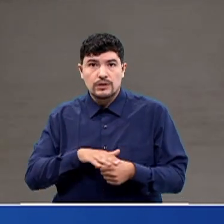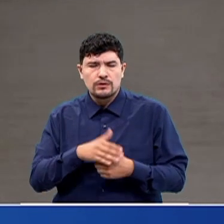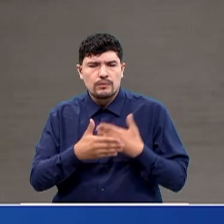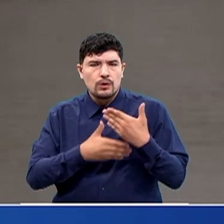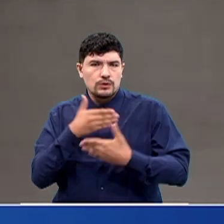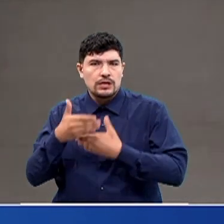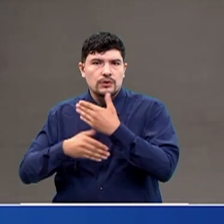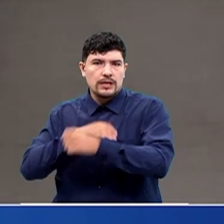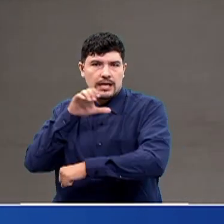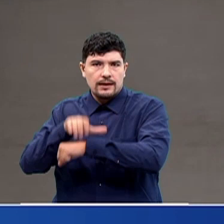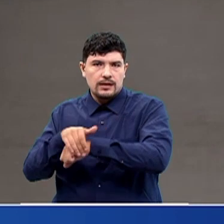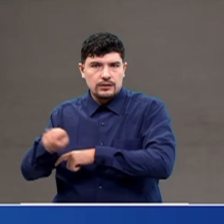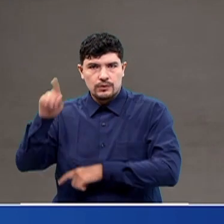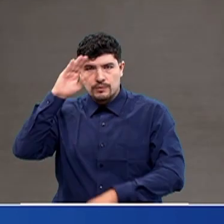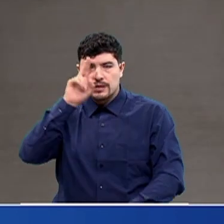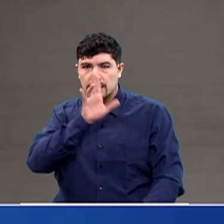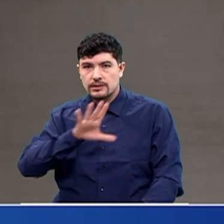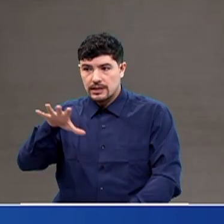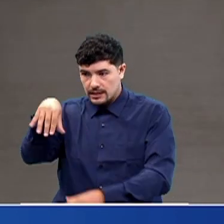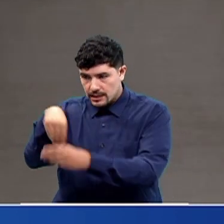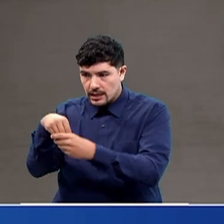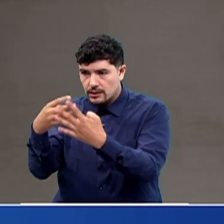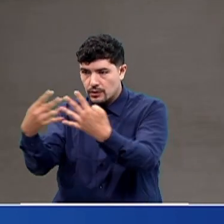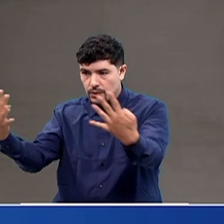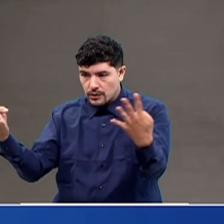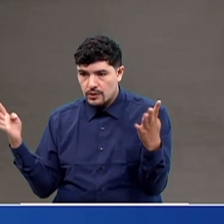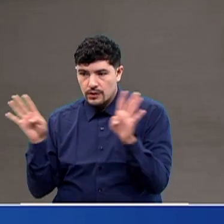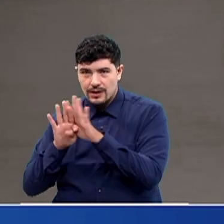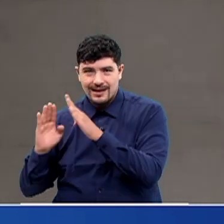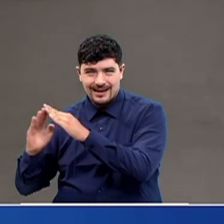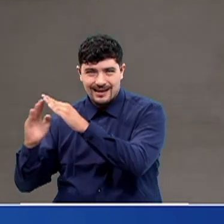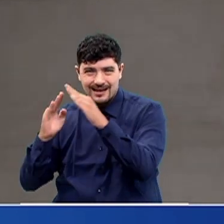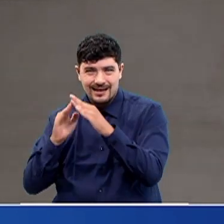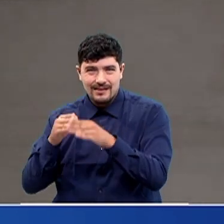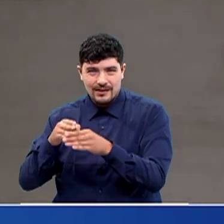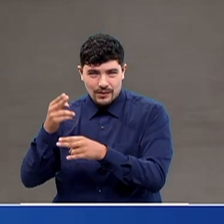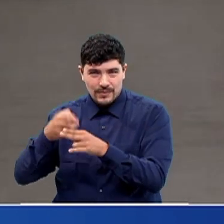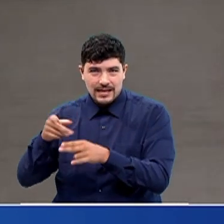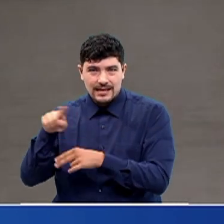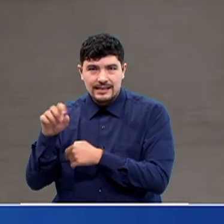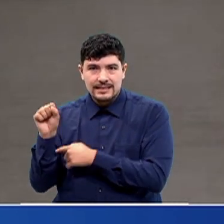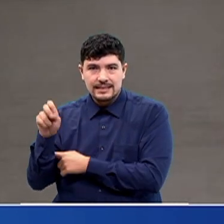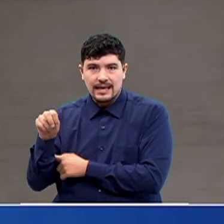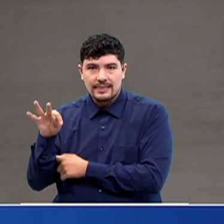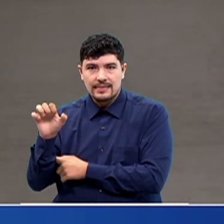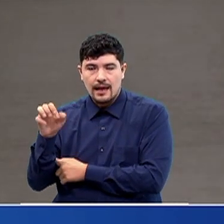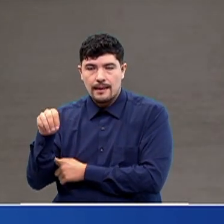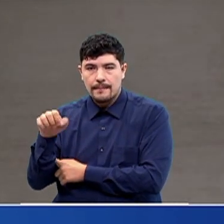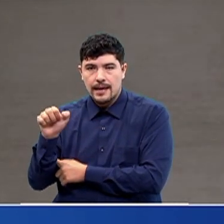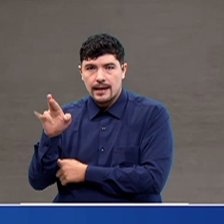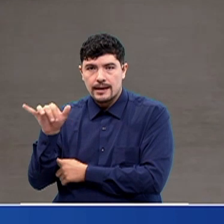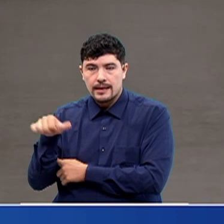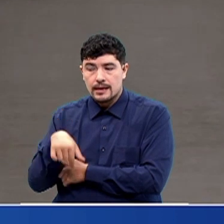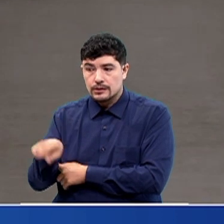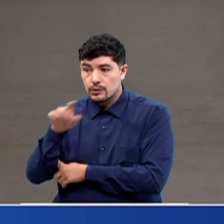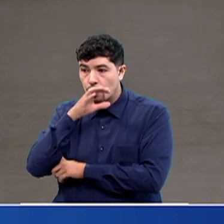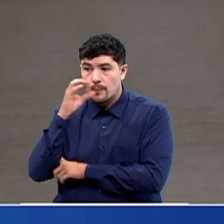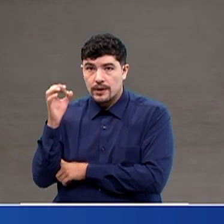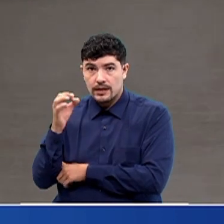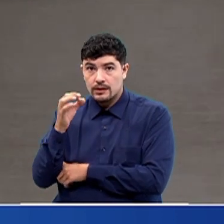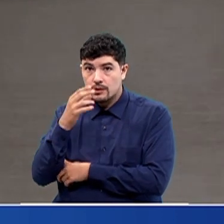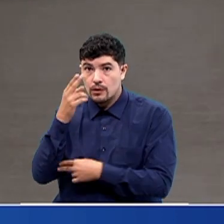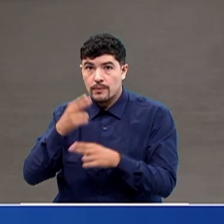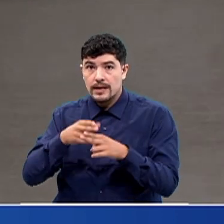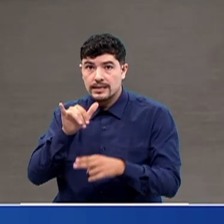en un procedimiento policial en el conjunto cerrado Santa María del municipio de Villarrosario, donde presenta el deceso del señor Jefferson